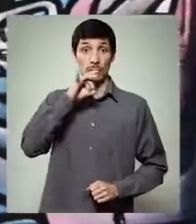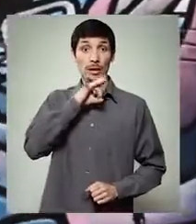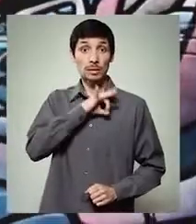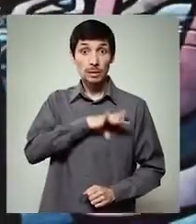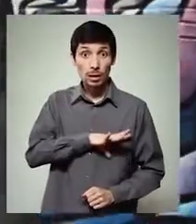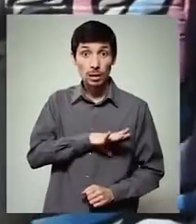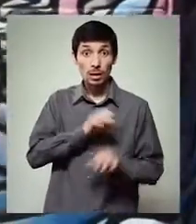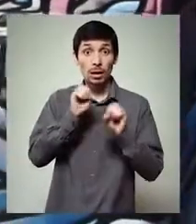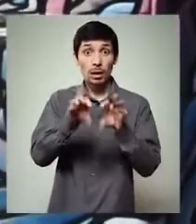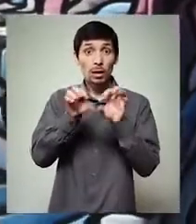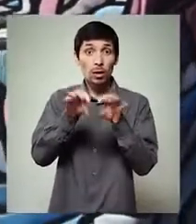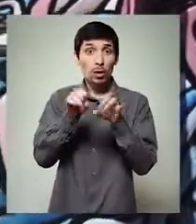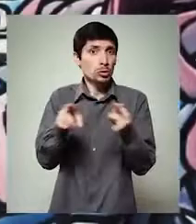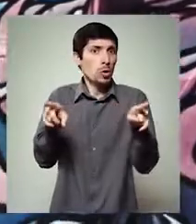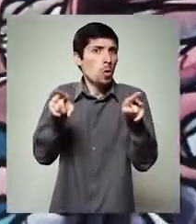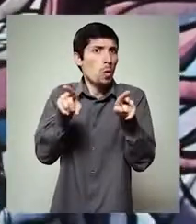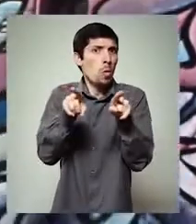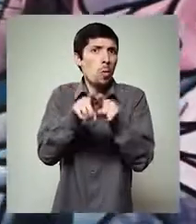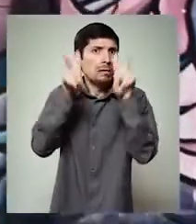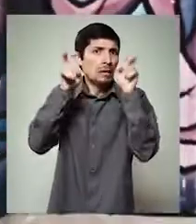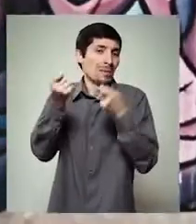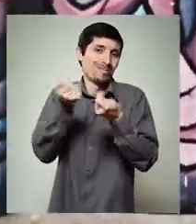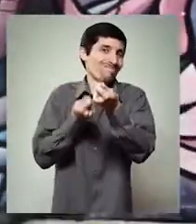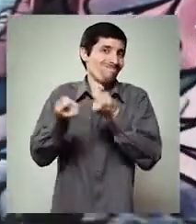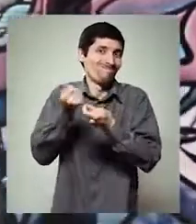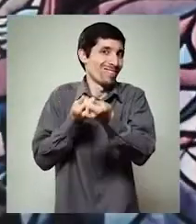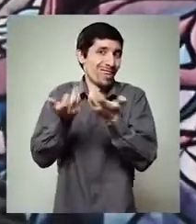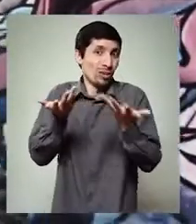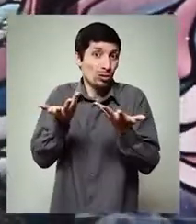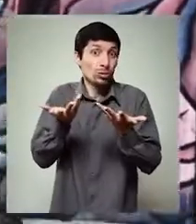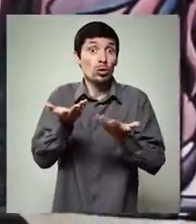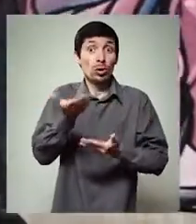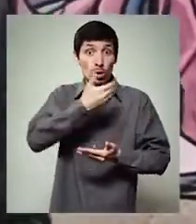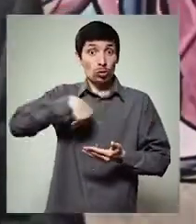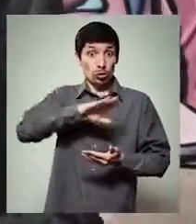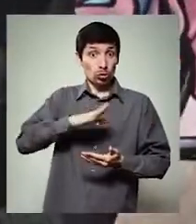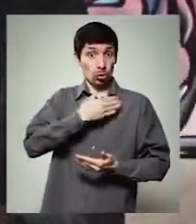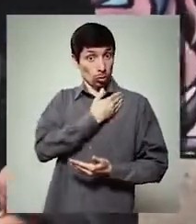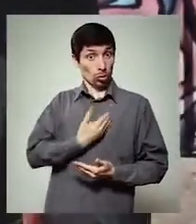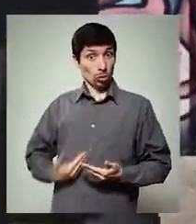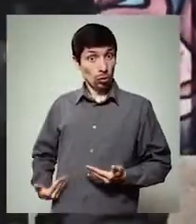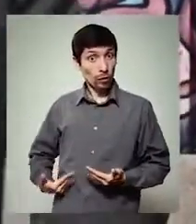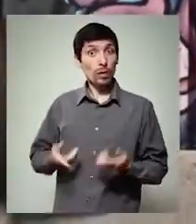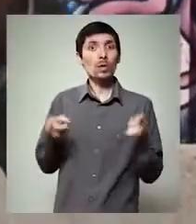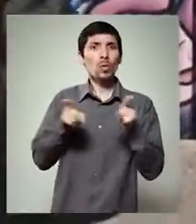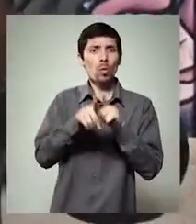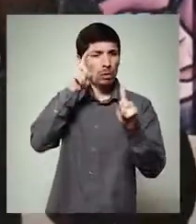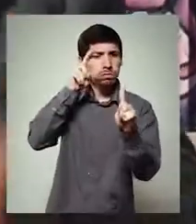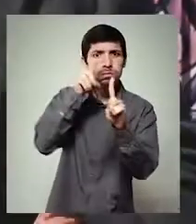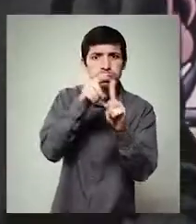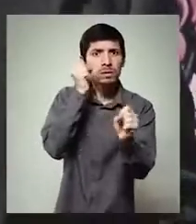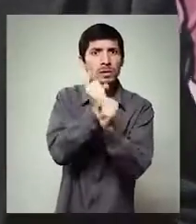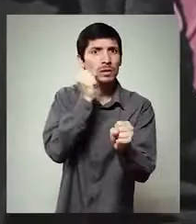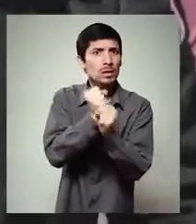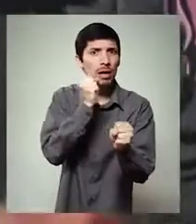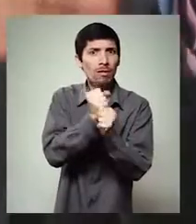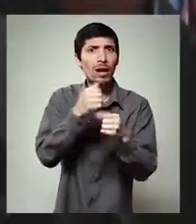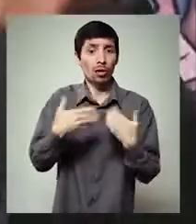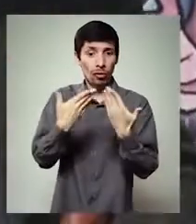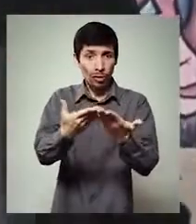En Chile, la educación es solo un nicho de negocios. Es por ello que para nuestro gobierno será una tarea